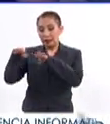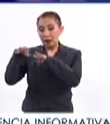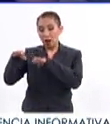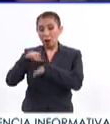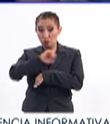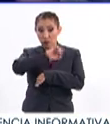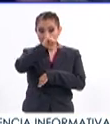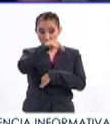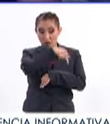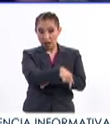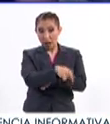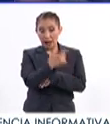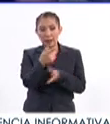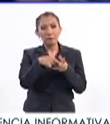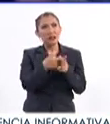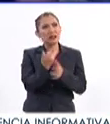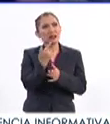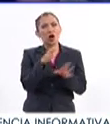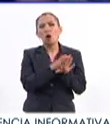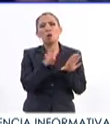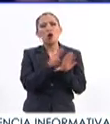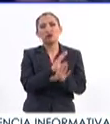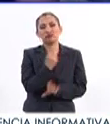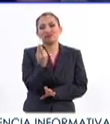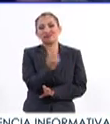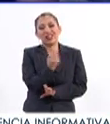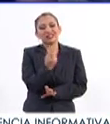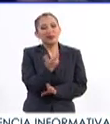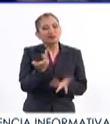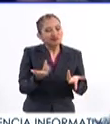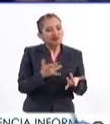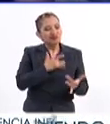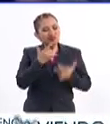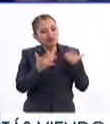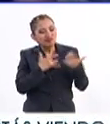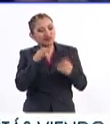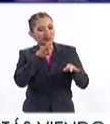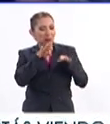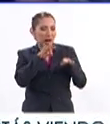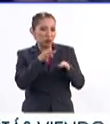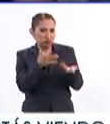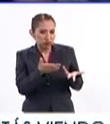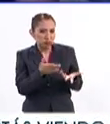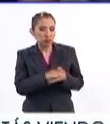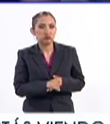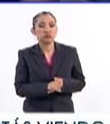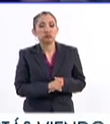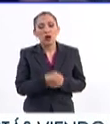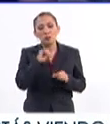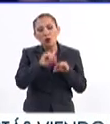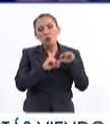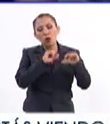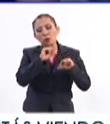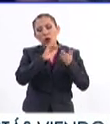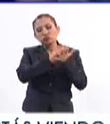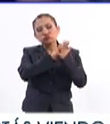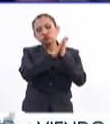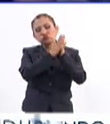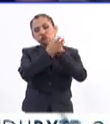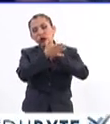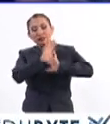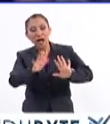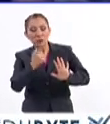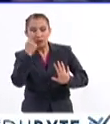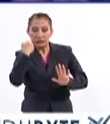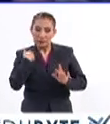en la vida profesional comenzó, creo yo, como una necesidad laboral, y fue poco a poco convirtiéndose ya